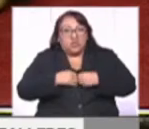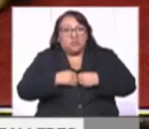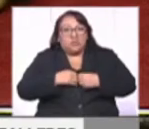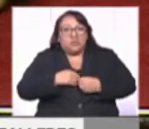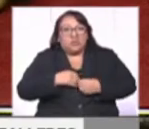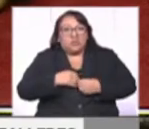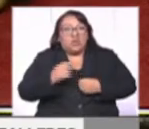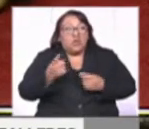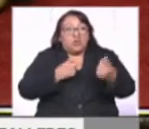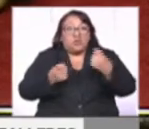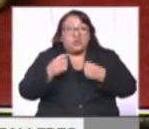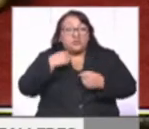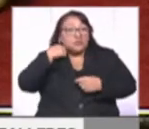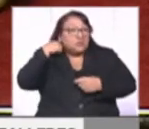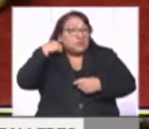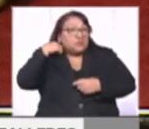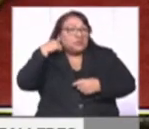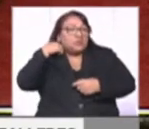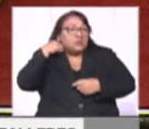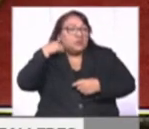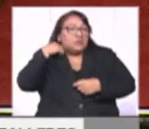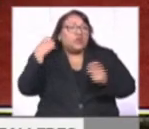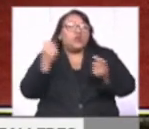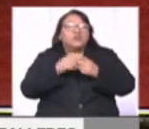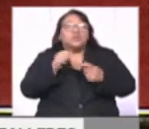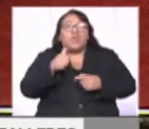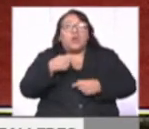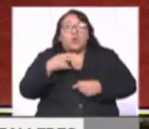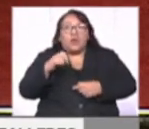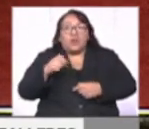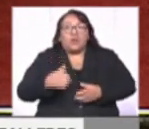la sugerencia del congresista Salguana. Muchas gracias.